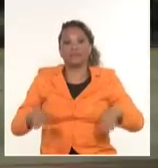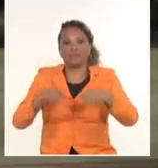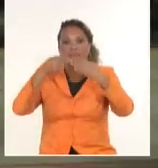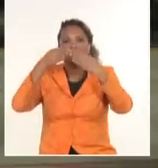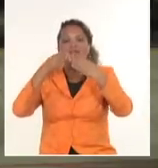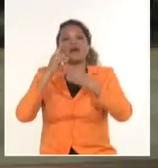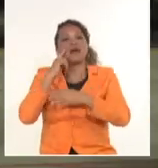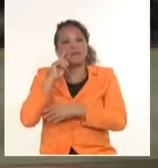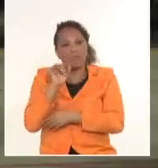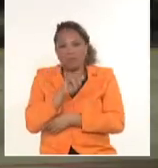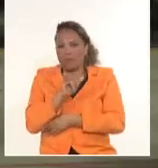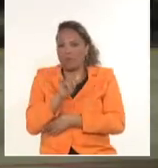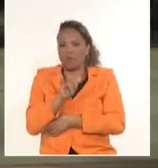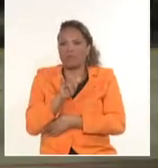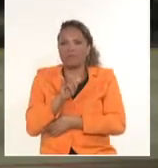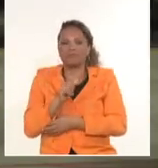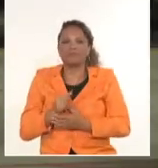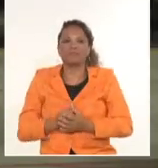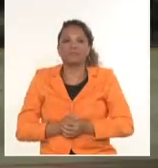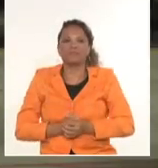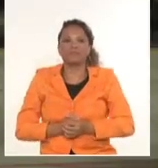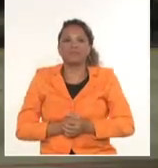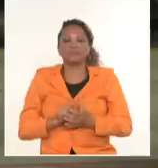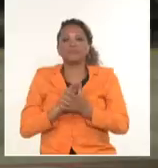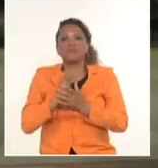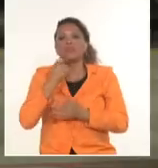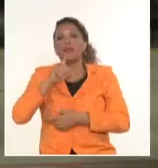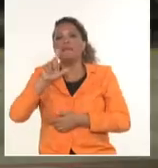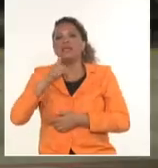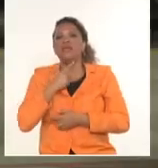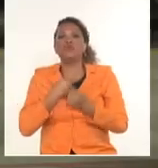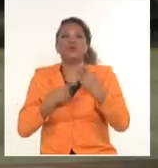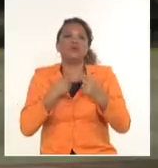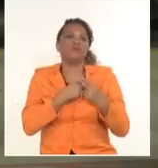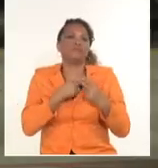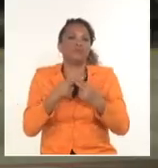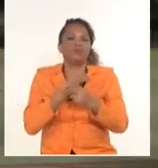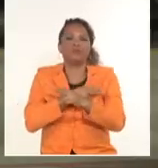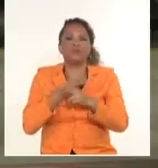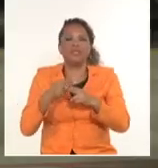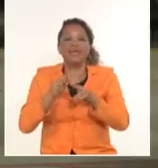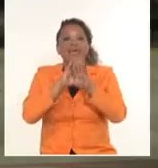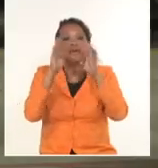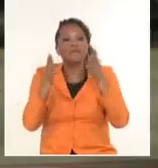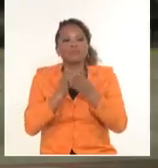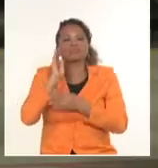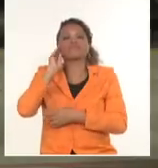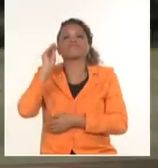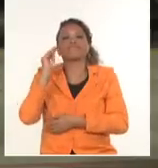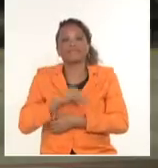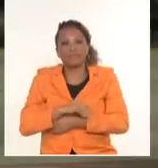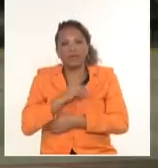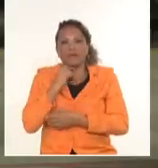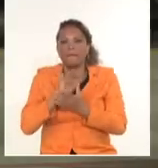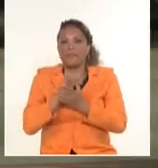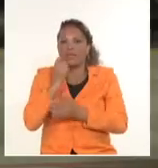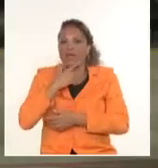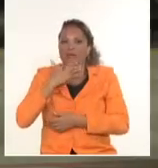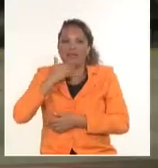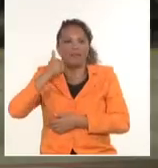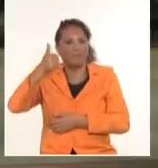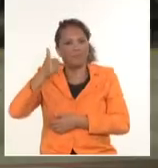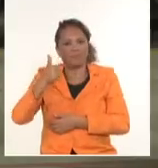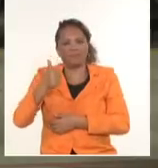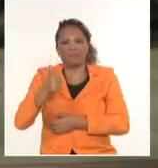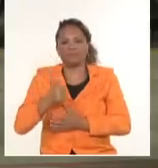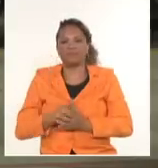Lo que quiero decir es que Mijaín no es una leyenda porque lo digamos nosotros, el mundo entero es consciente de la hazaña que acaba de conseguir López, porque así